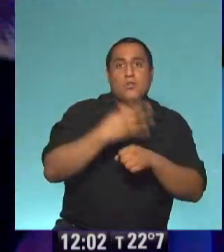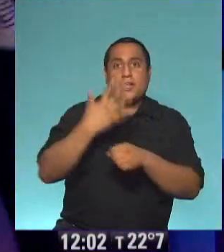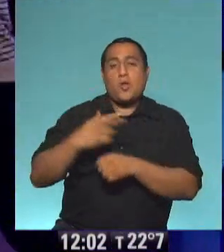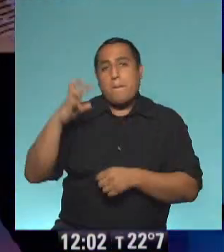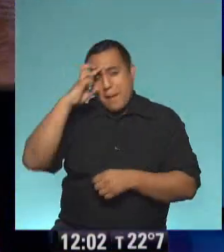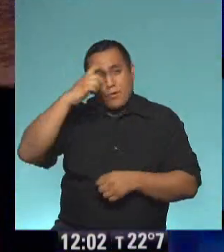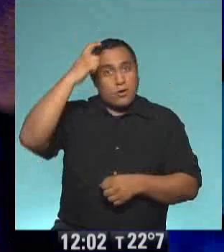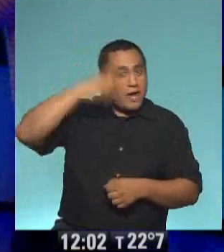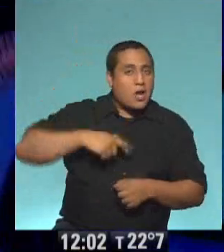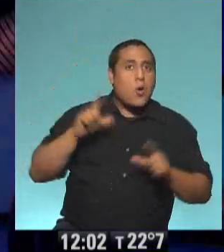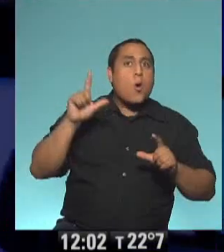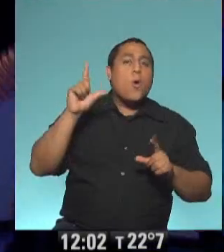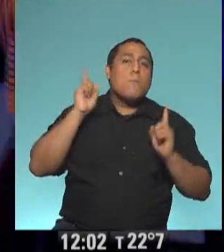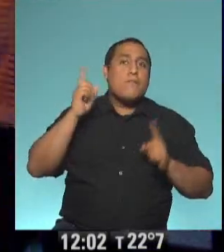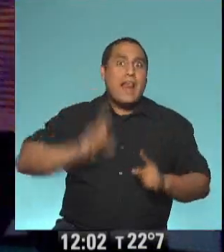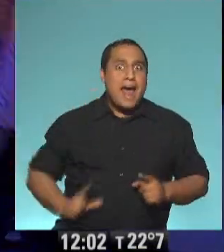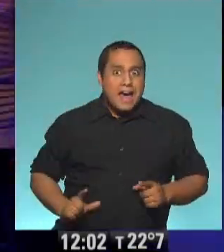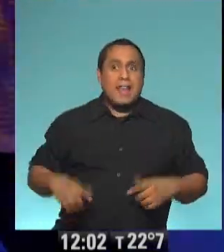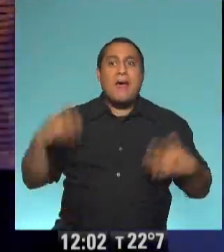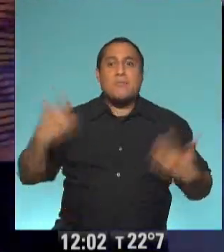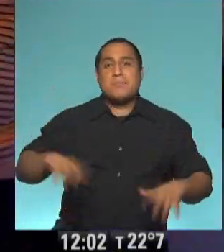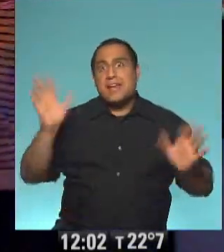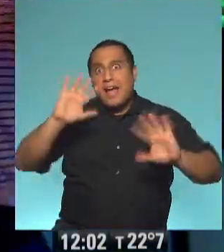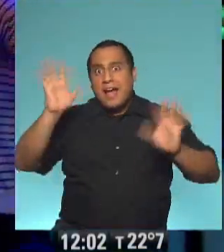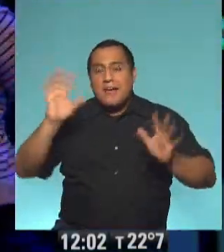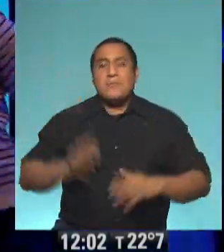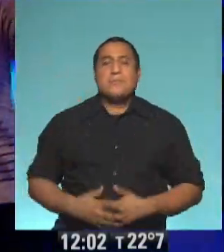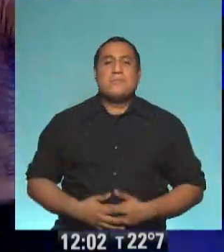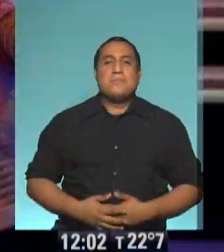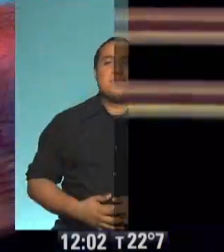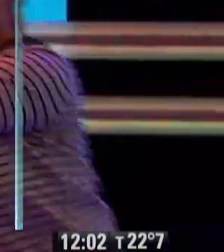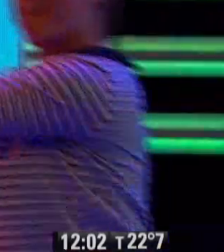Pablo, Caro y la señora Lara. ¡Hasta mañana!